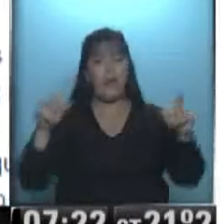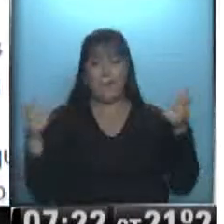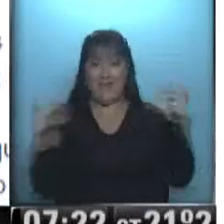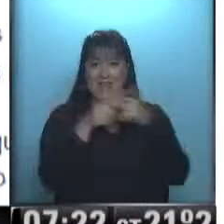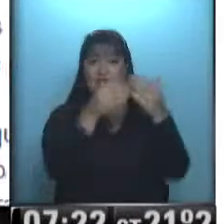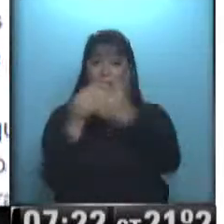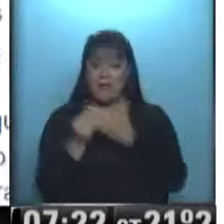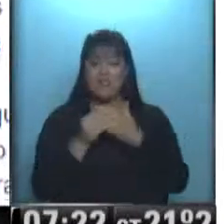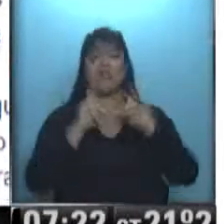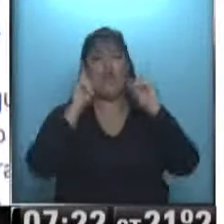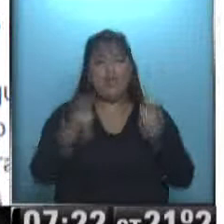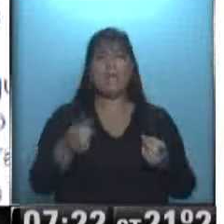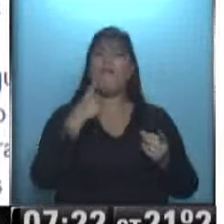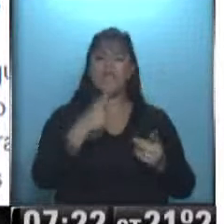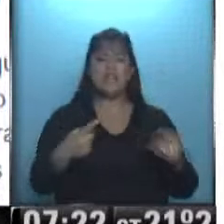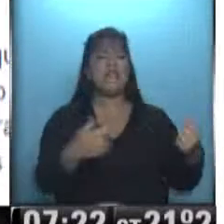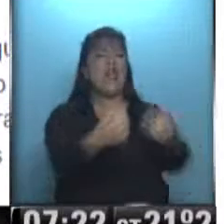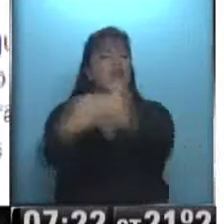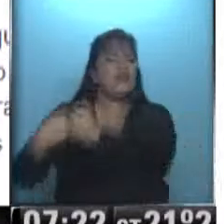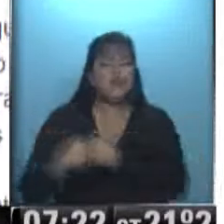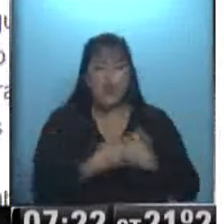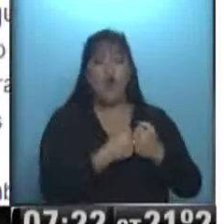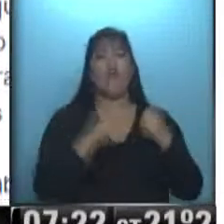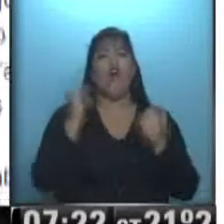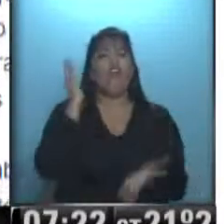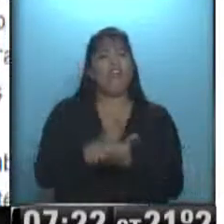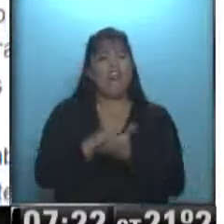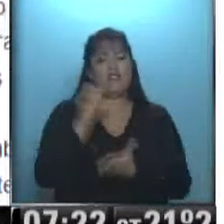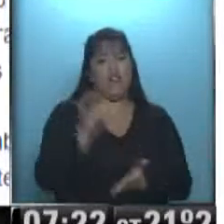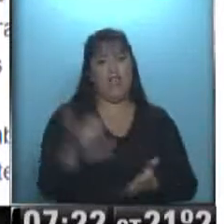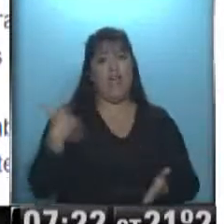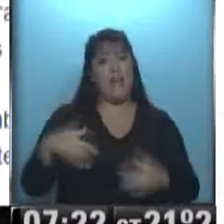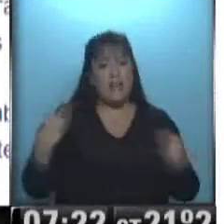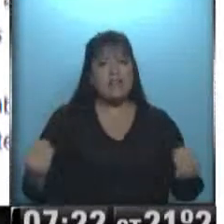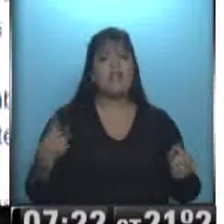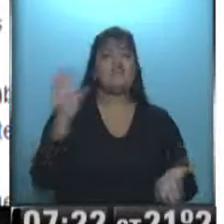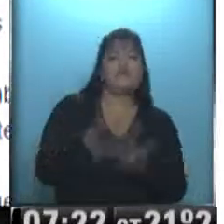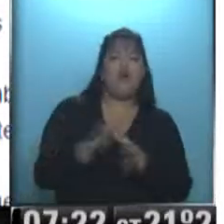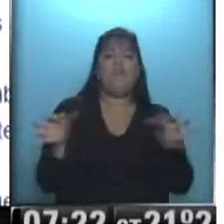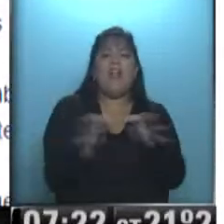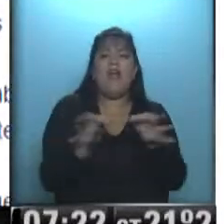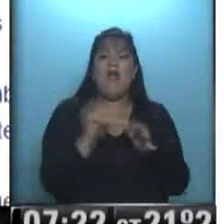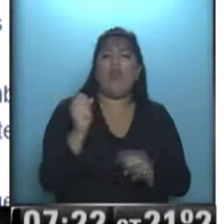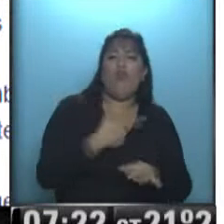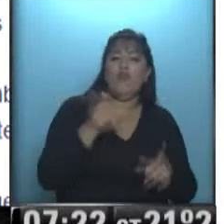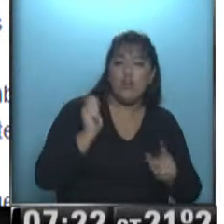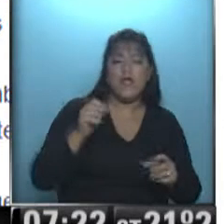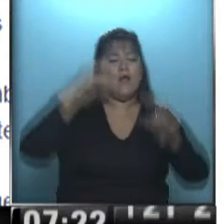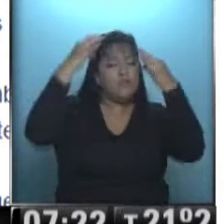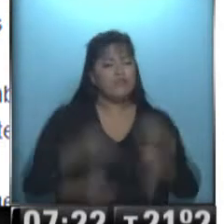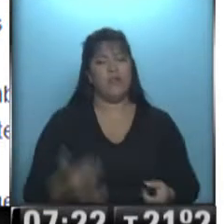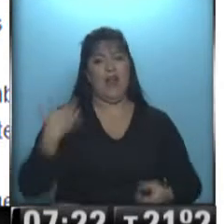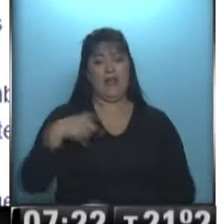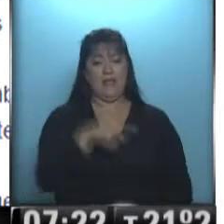se respaldó por unanimidad los legítimos derechos de la República Argentina en la disputa de la soberanía relativa a la cuestión de las Islas